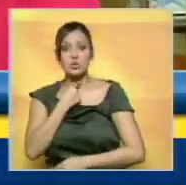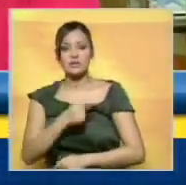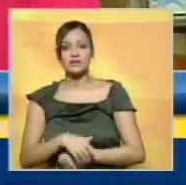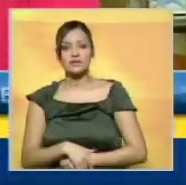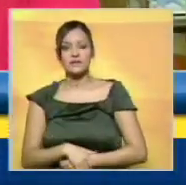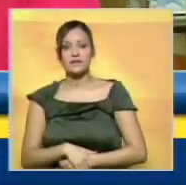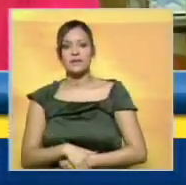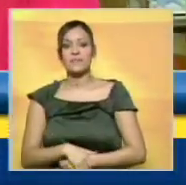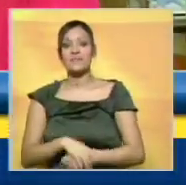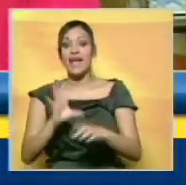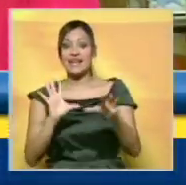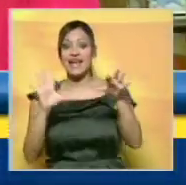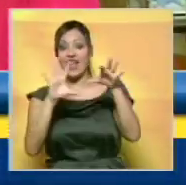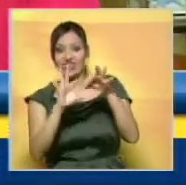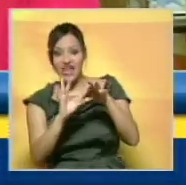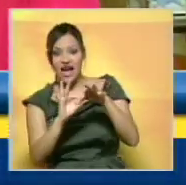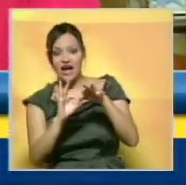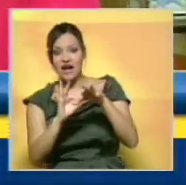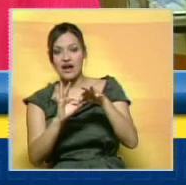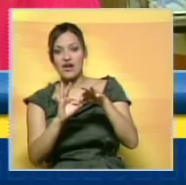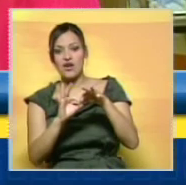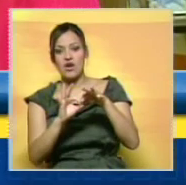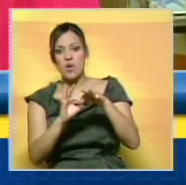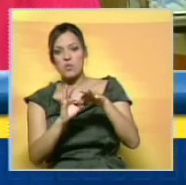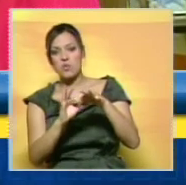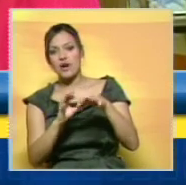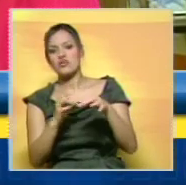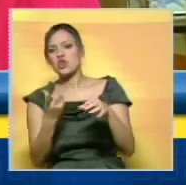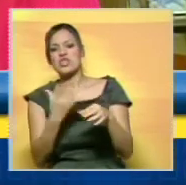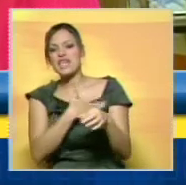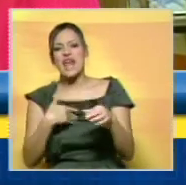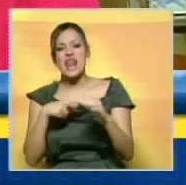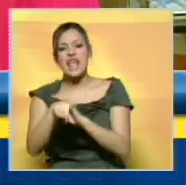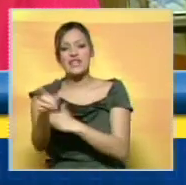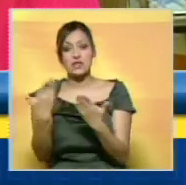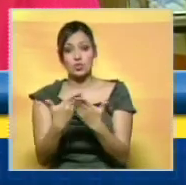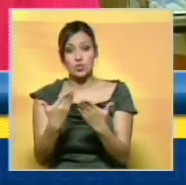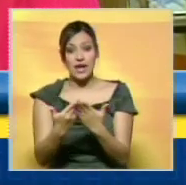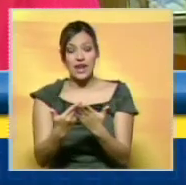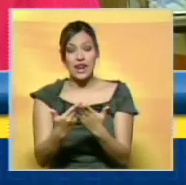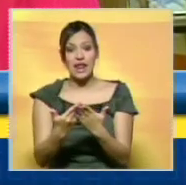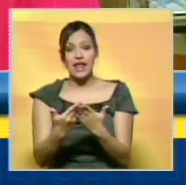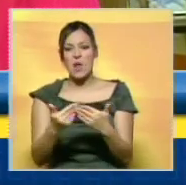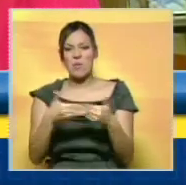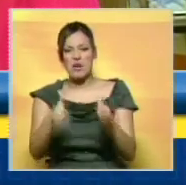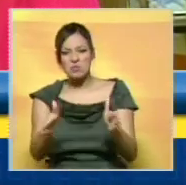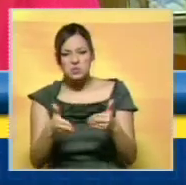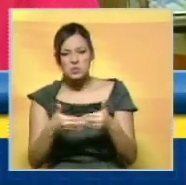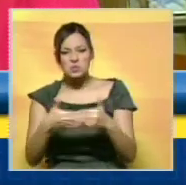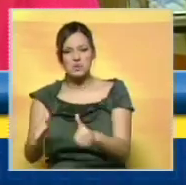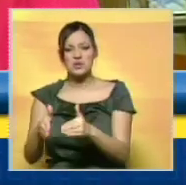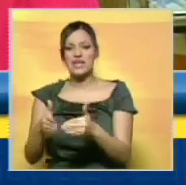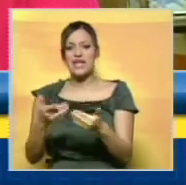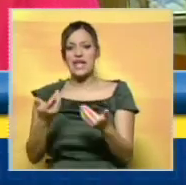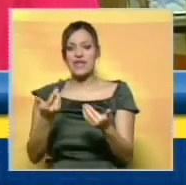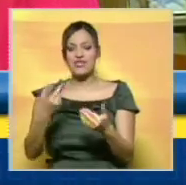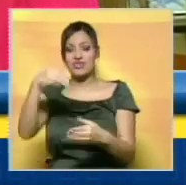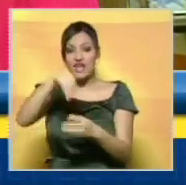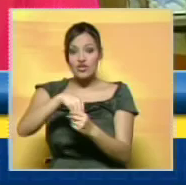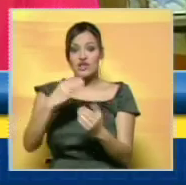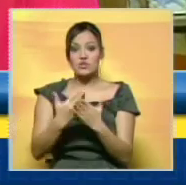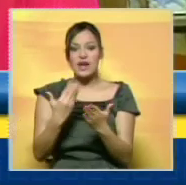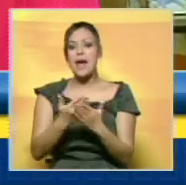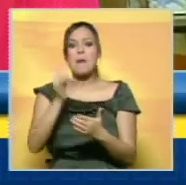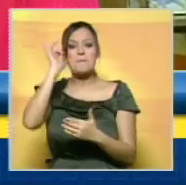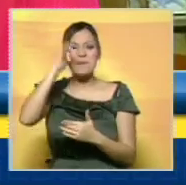a los candados para no entrar a clase, tumban las puertas de los salones, se